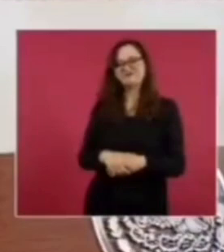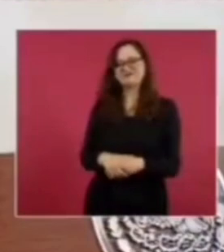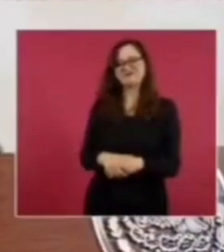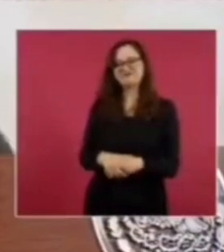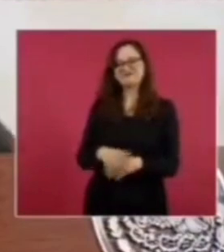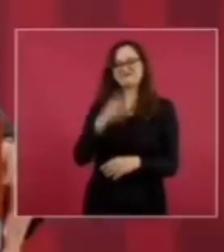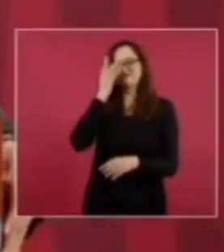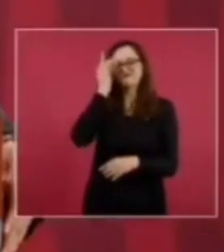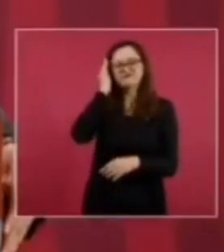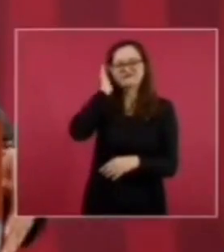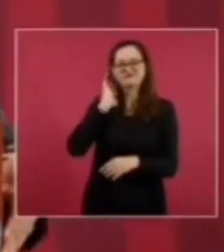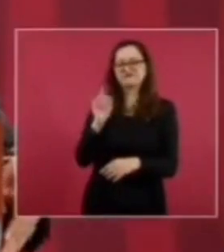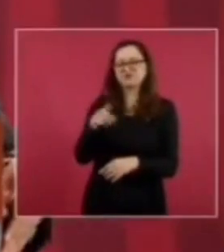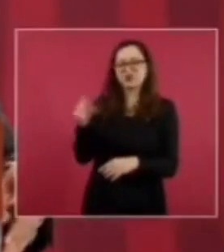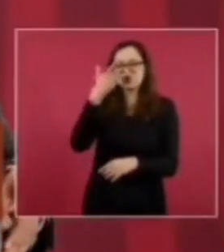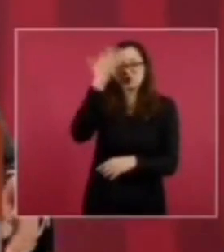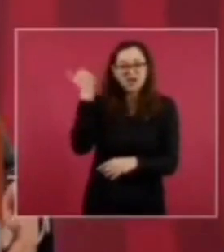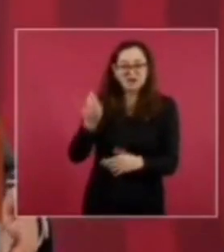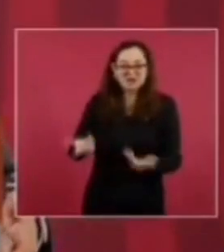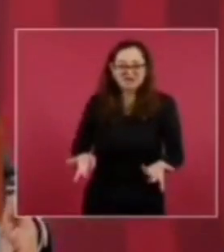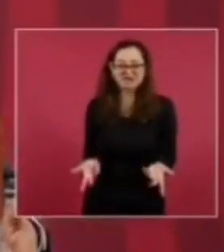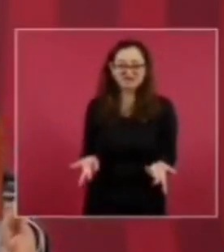ese no sabe